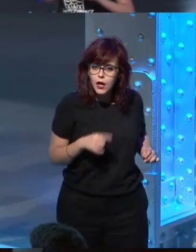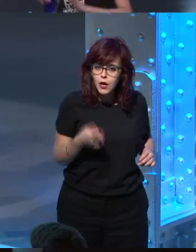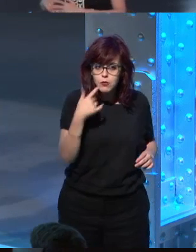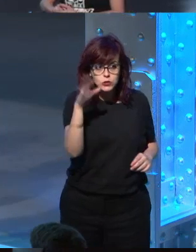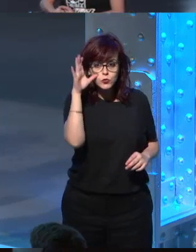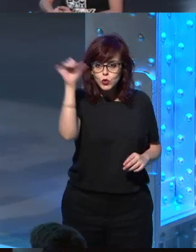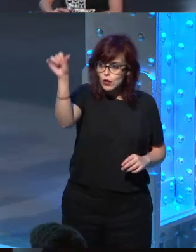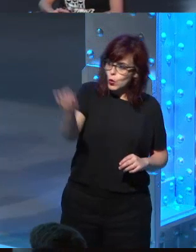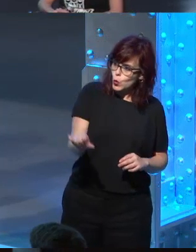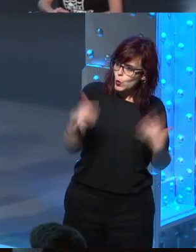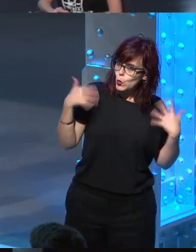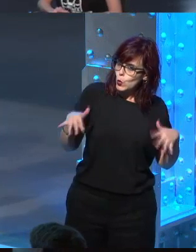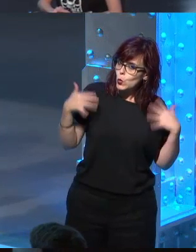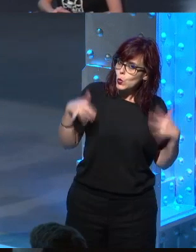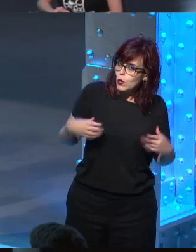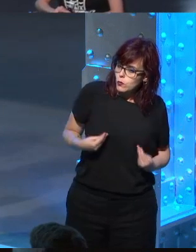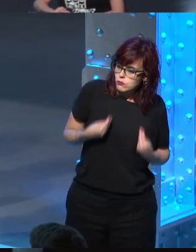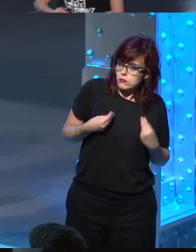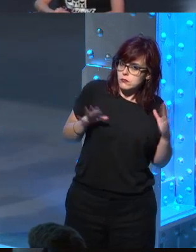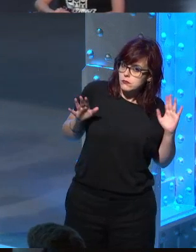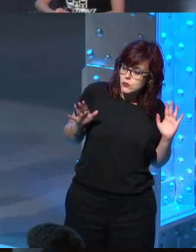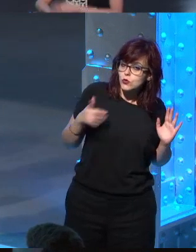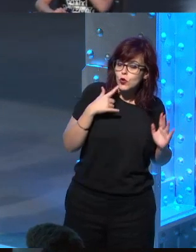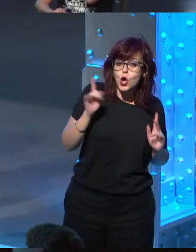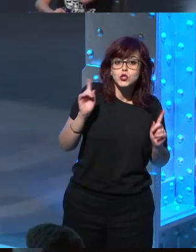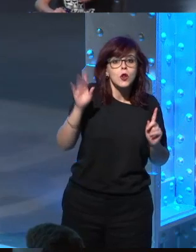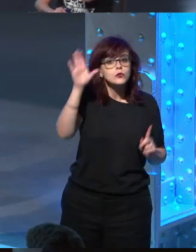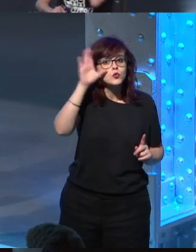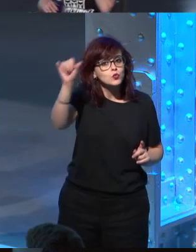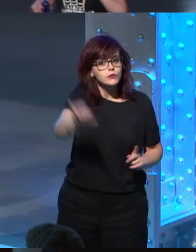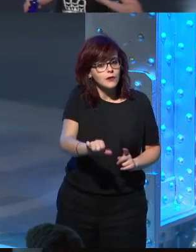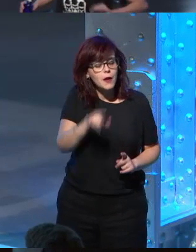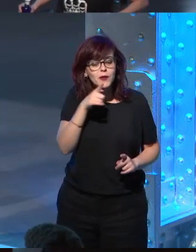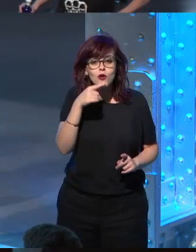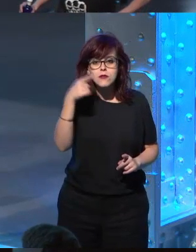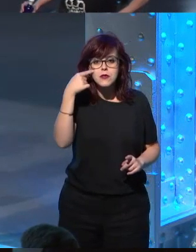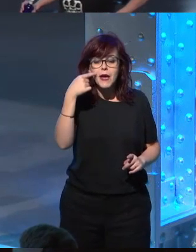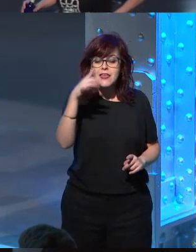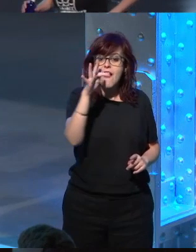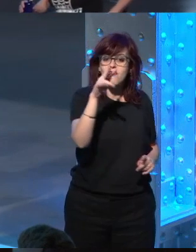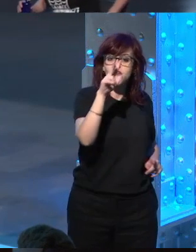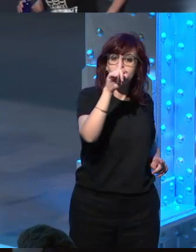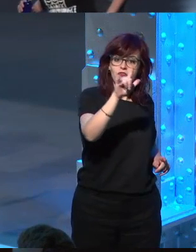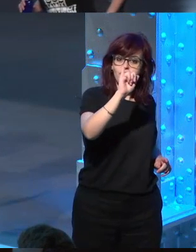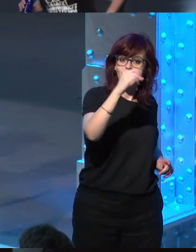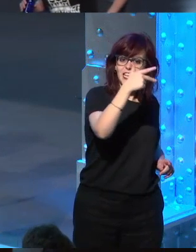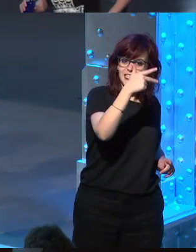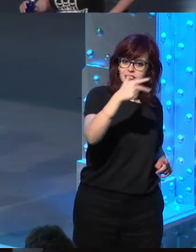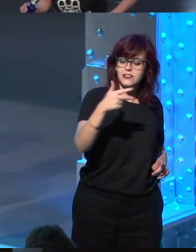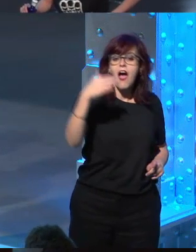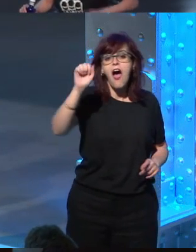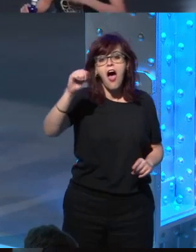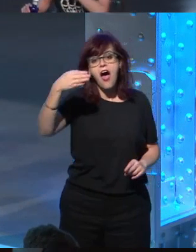escuchando atentamente. También No, propongo sí. que si puede haber un vídeo Abadía Oye, Flitch podríamos así. hacer- sí, sería muy